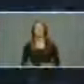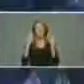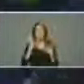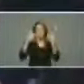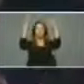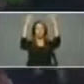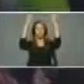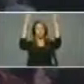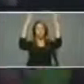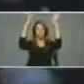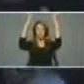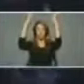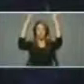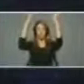cantar se fundaron en 1908